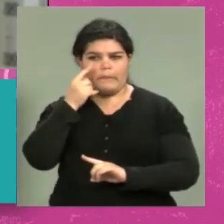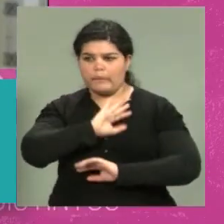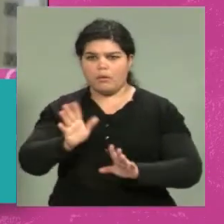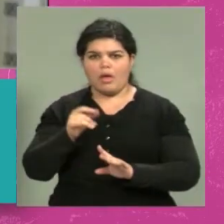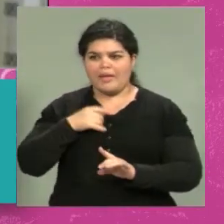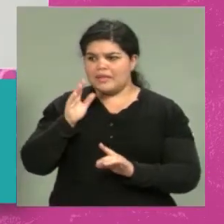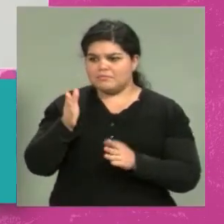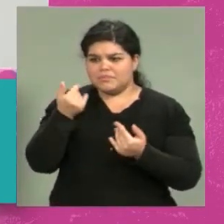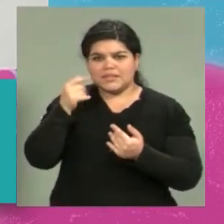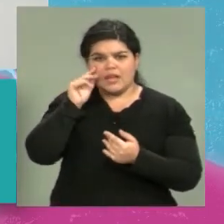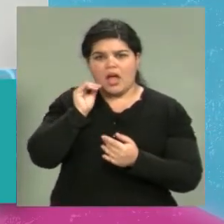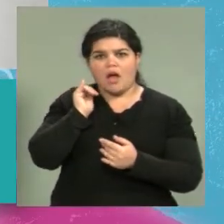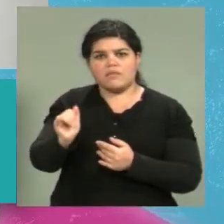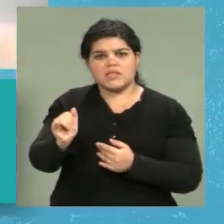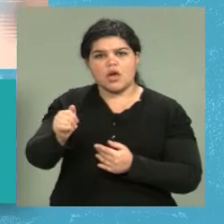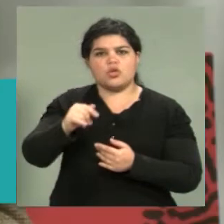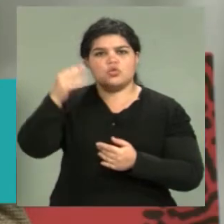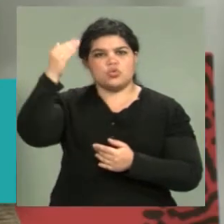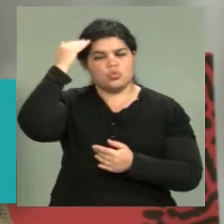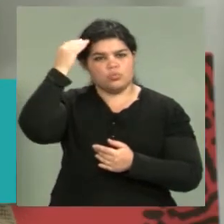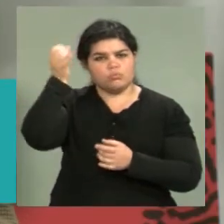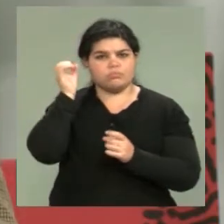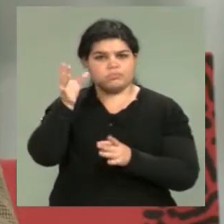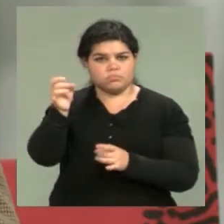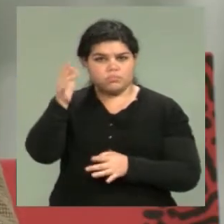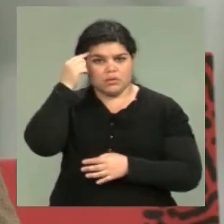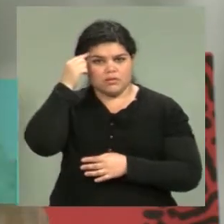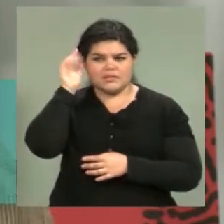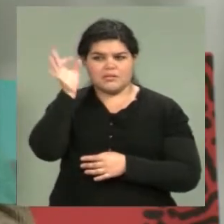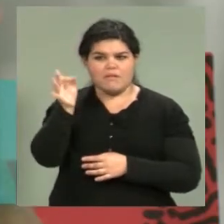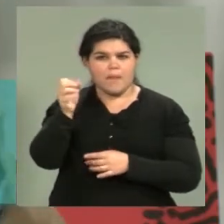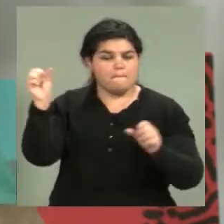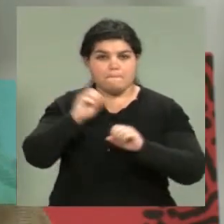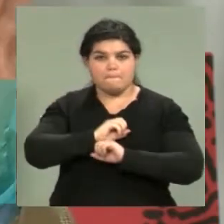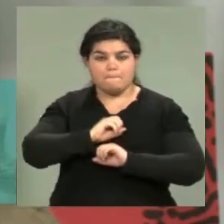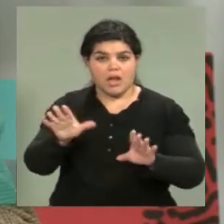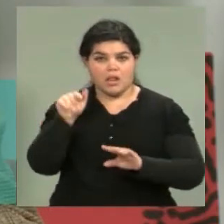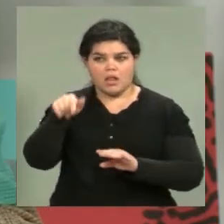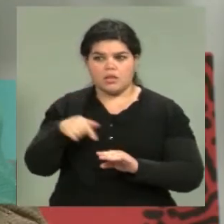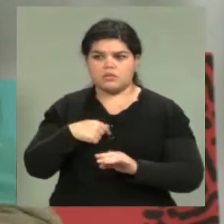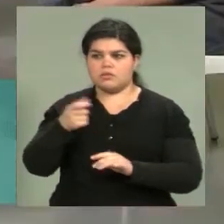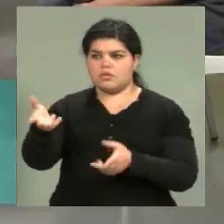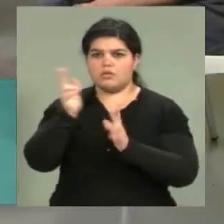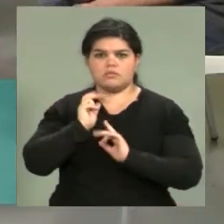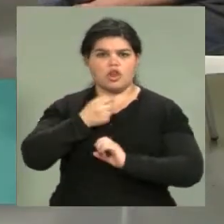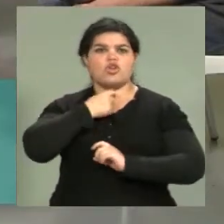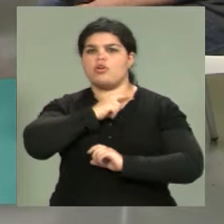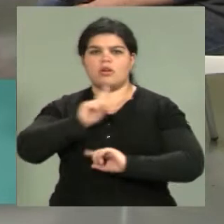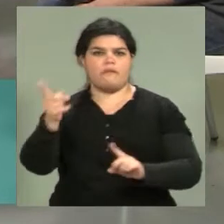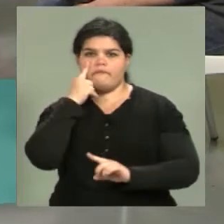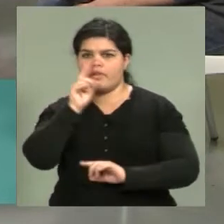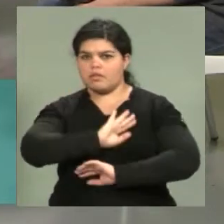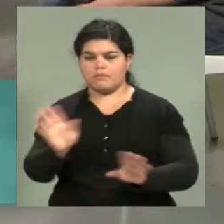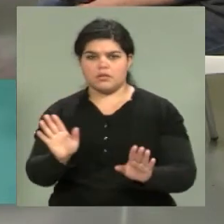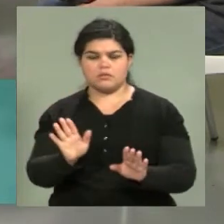diagnosticás un tumor cerebral, que sabés que es de características malignas, automáticamente dice, yo así no voy a vivir. Nosotros